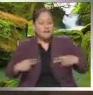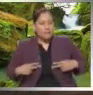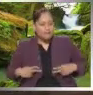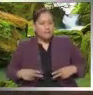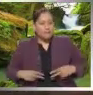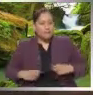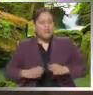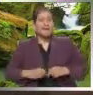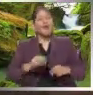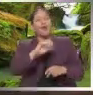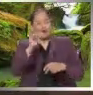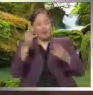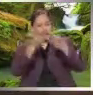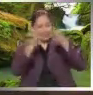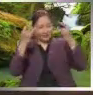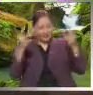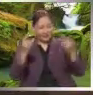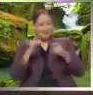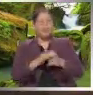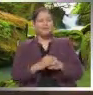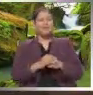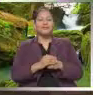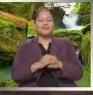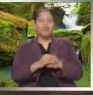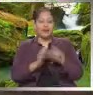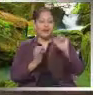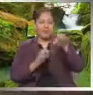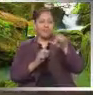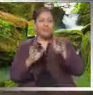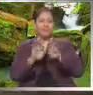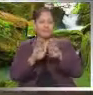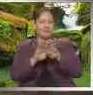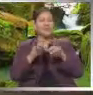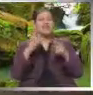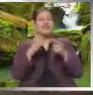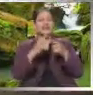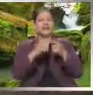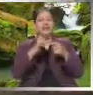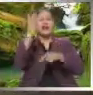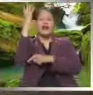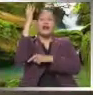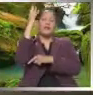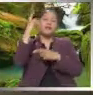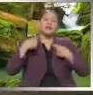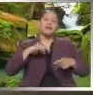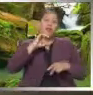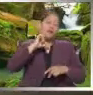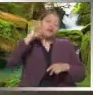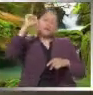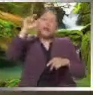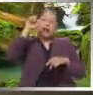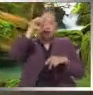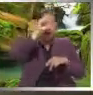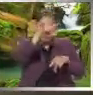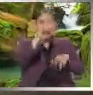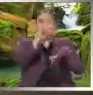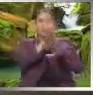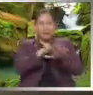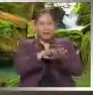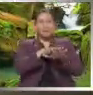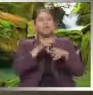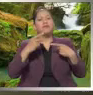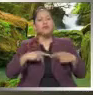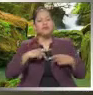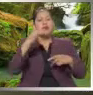Y bueno, otra leyenda que me decía, bueno, más bien historia, Del es árbol. sobre el árbol de los ahorcados. Bueno, ahí en Tlalpan está el árbol de